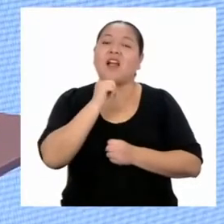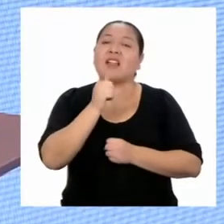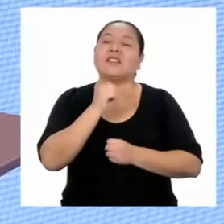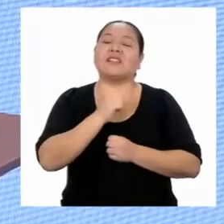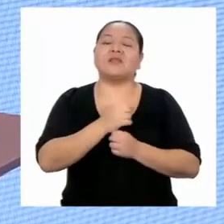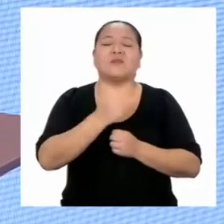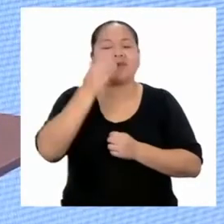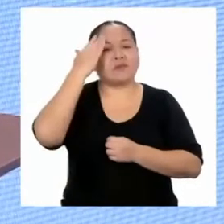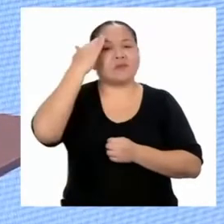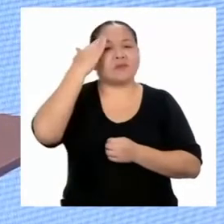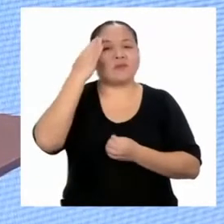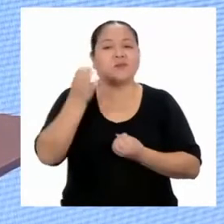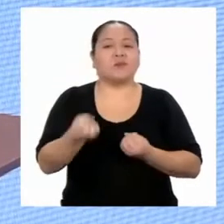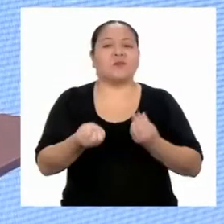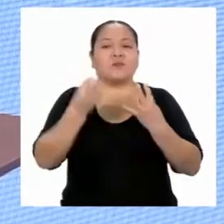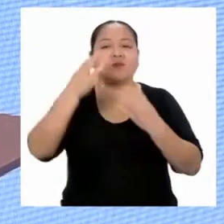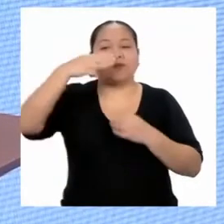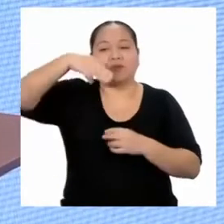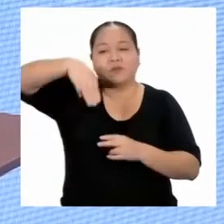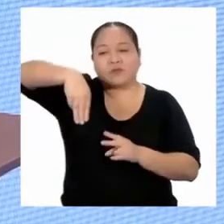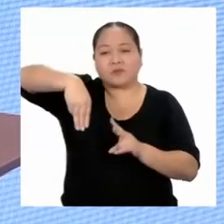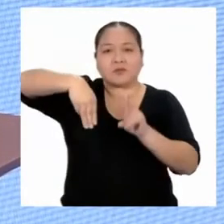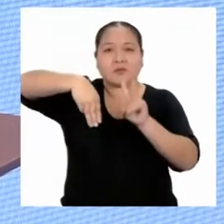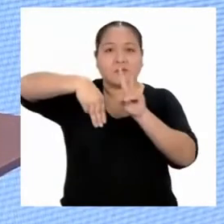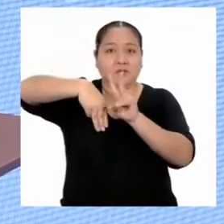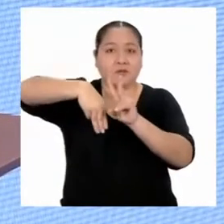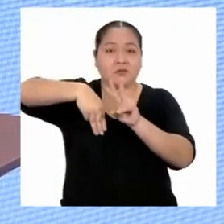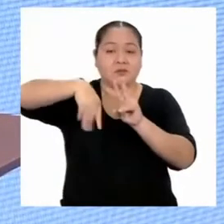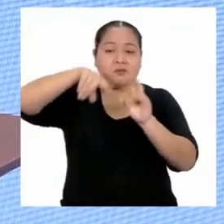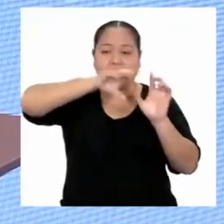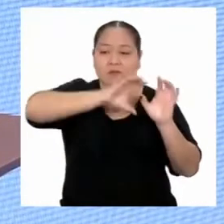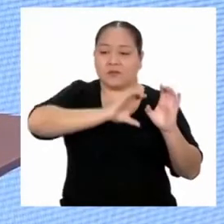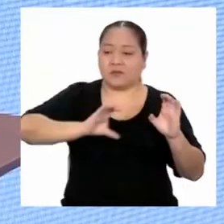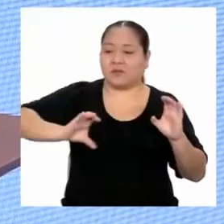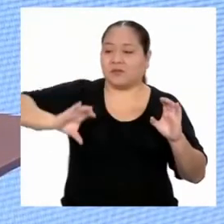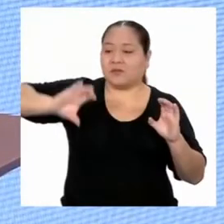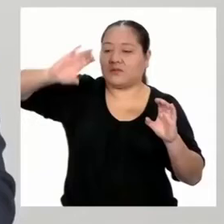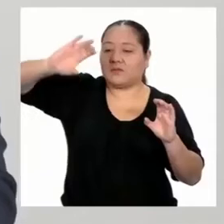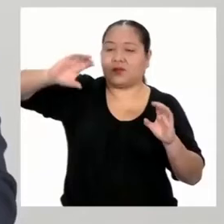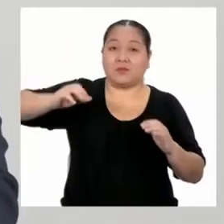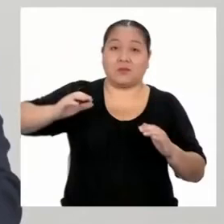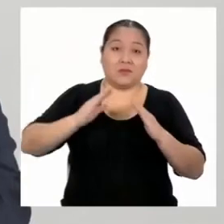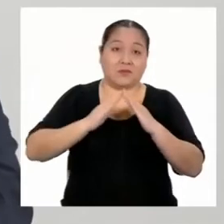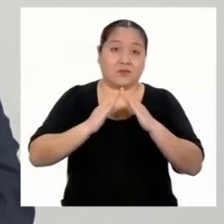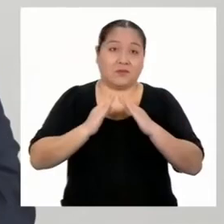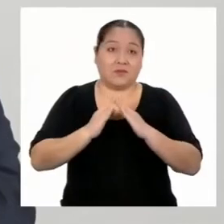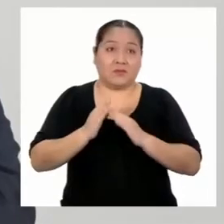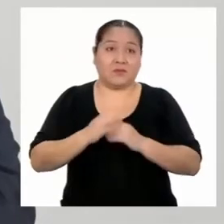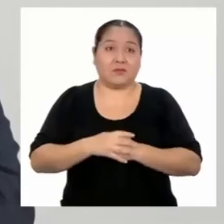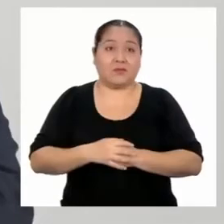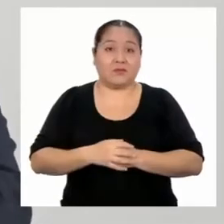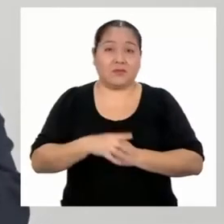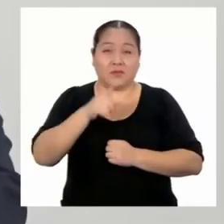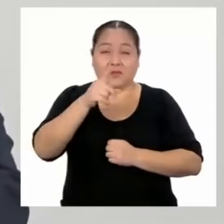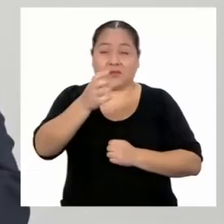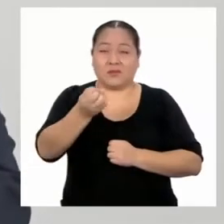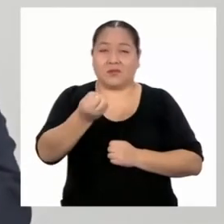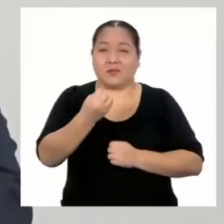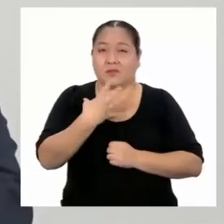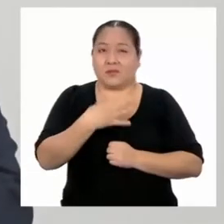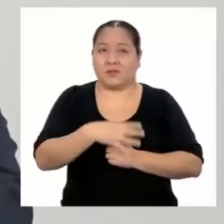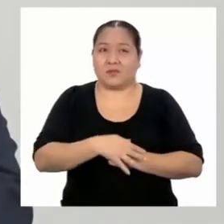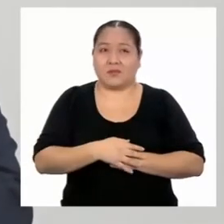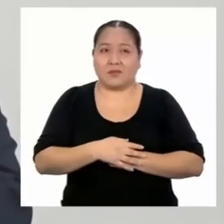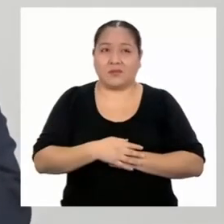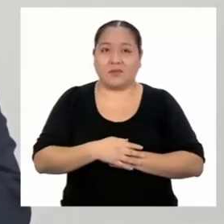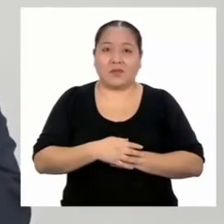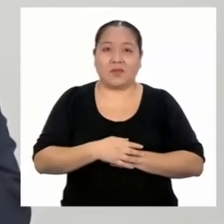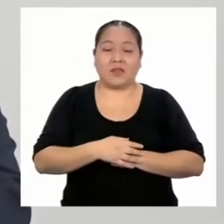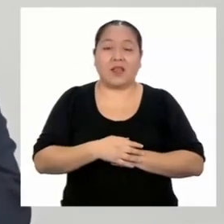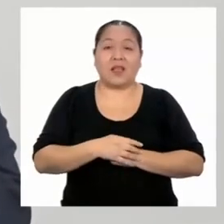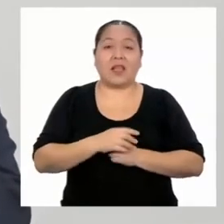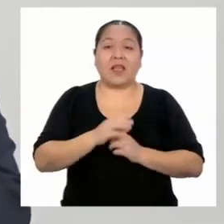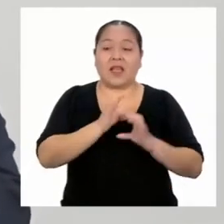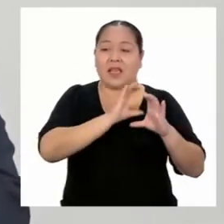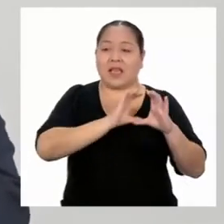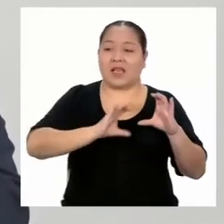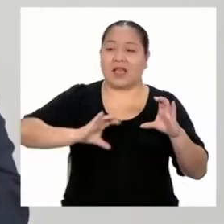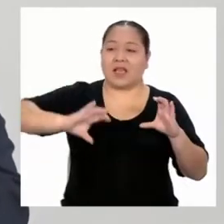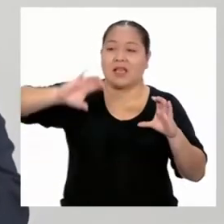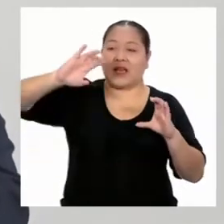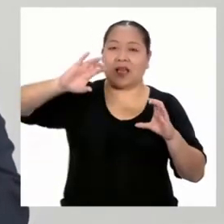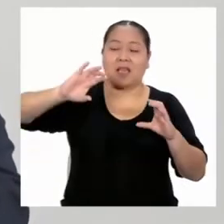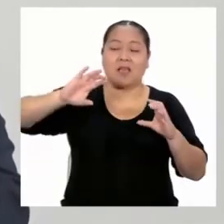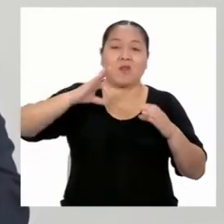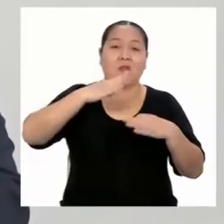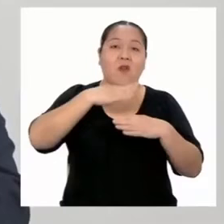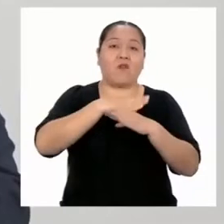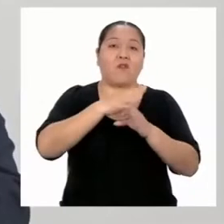ahora cuántos metros cuadrados corresponde al área de vivienda. Dijiste hace un rato que el área de la vivienda tiene